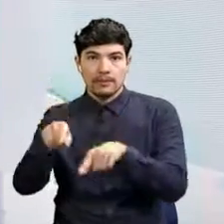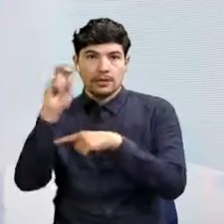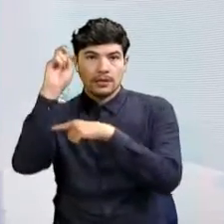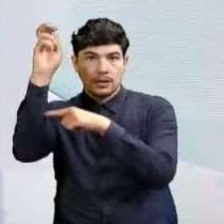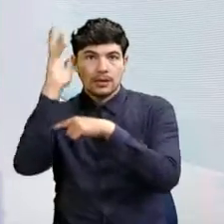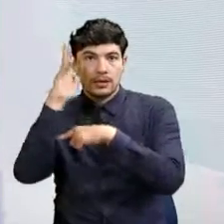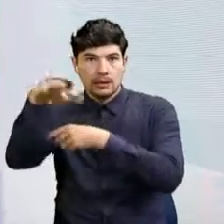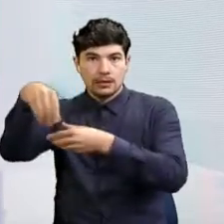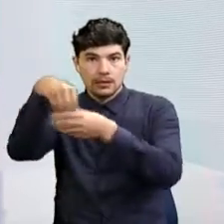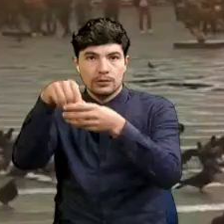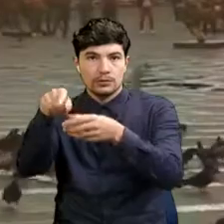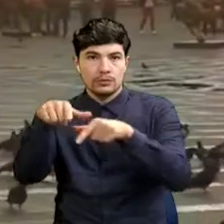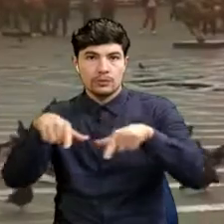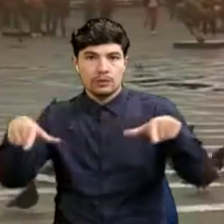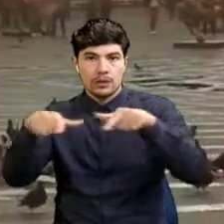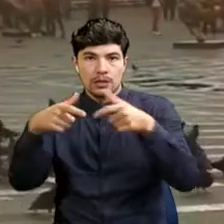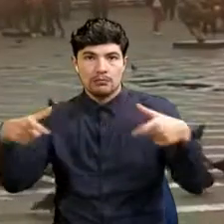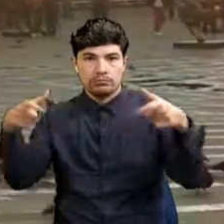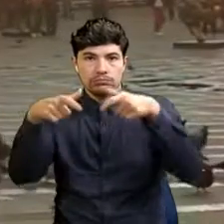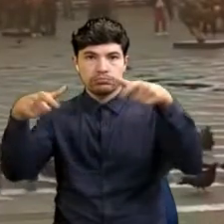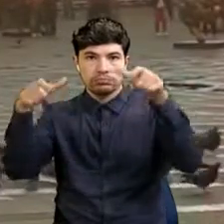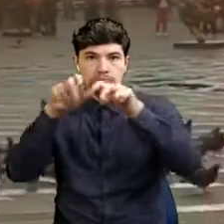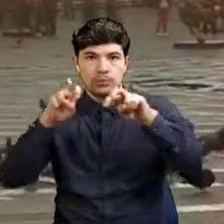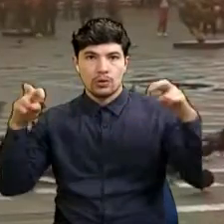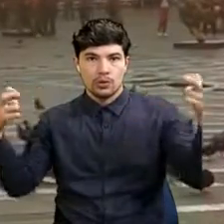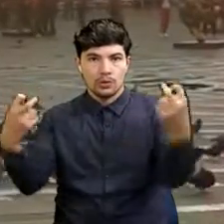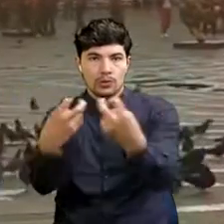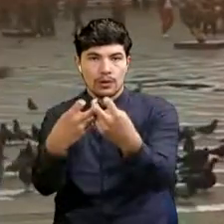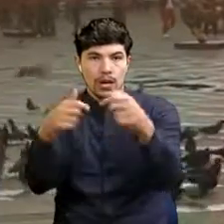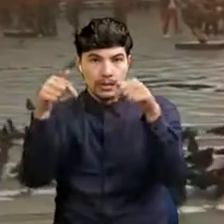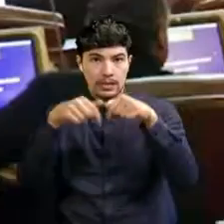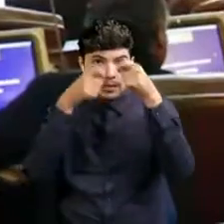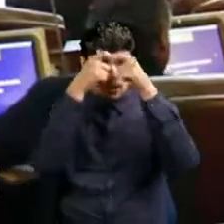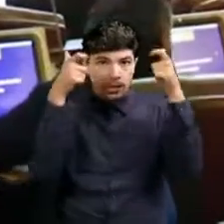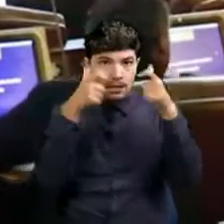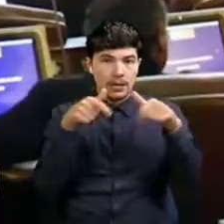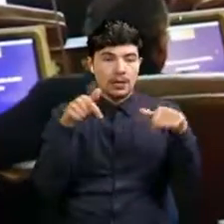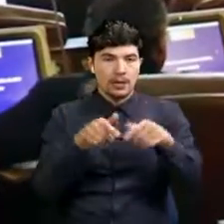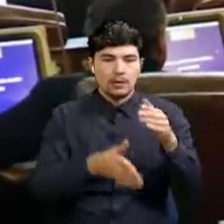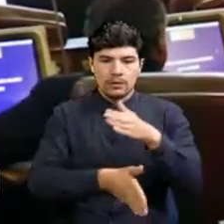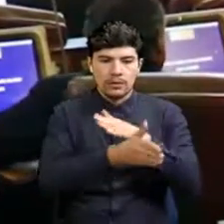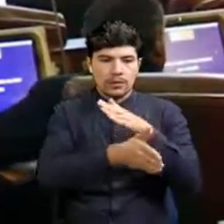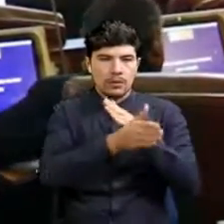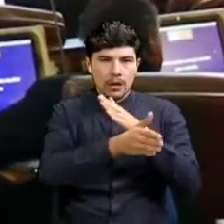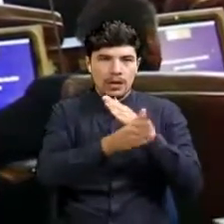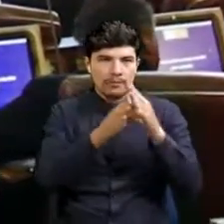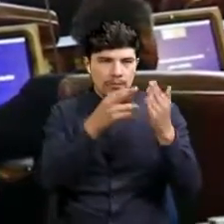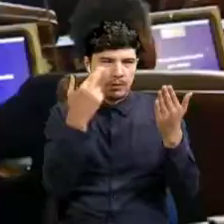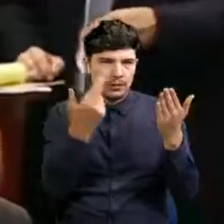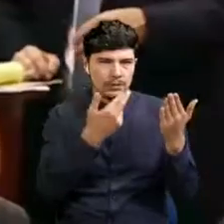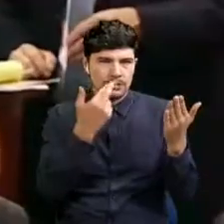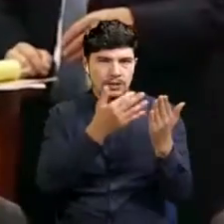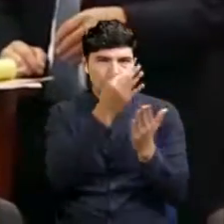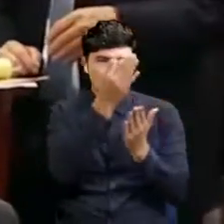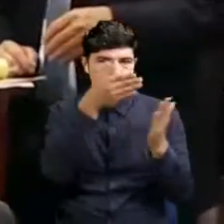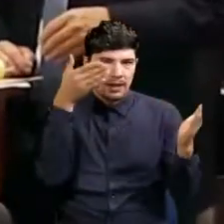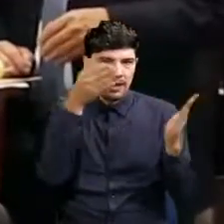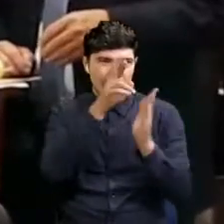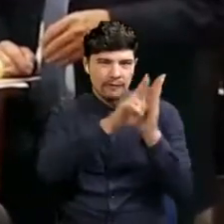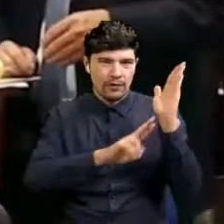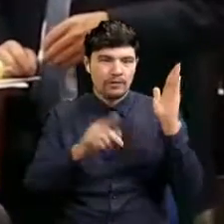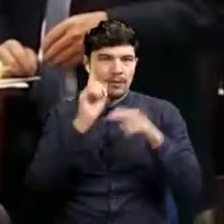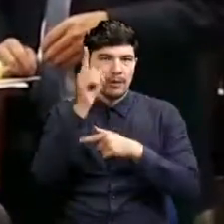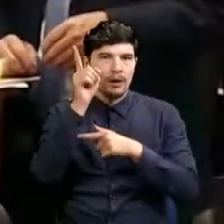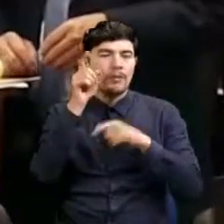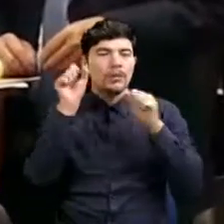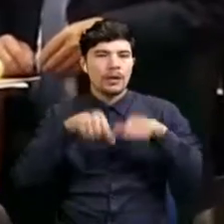interior del Congreso. En el Congreso de la República continúa el trámite para aprobar la reforma política, uno de los proyectos pactados para la